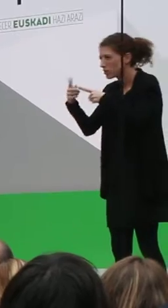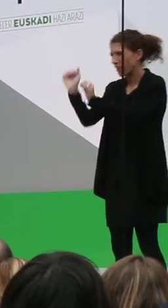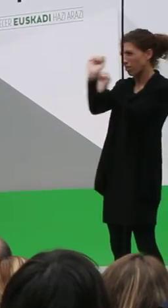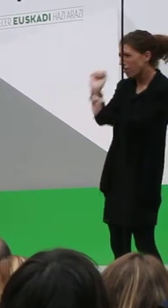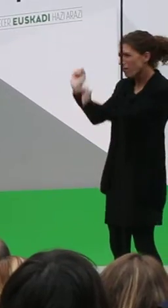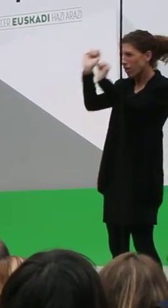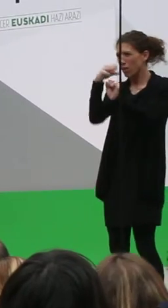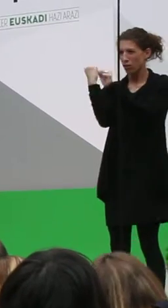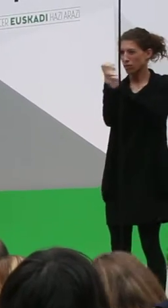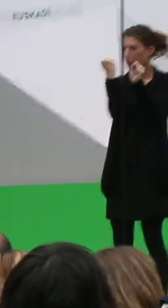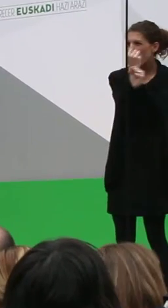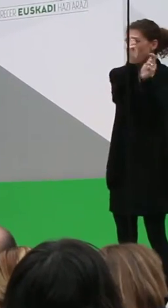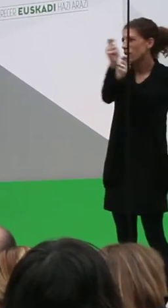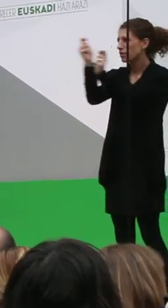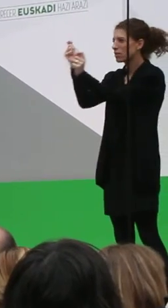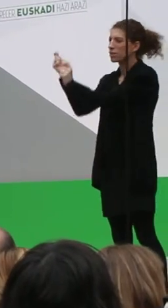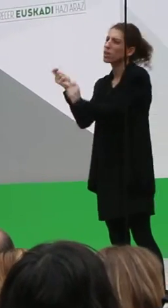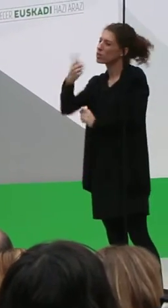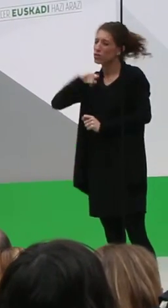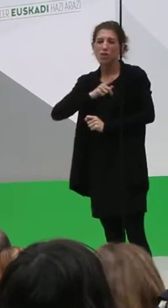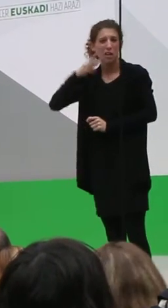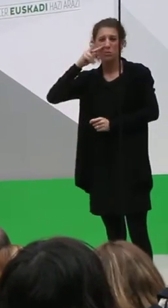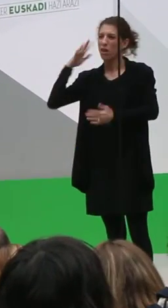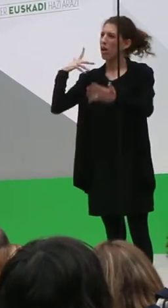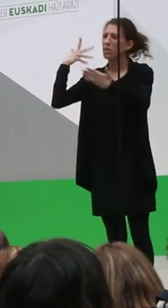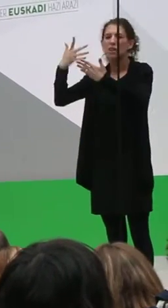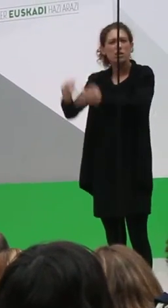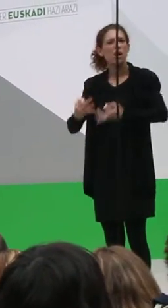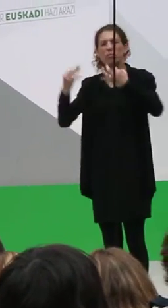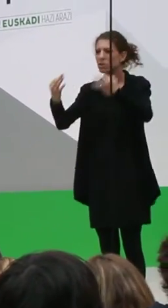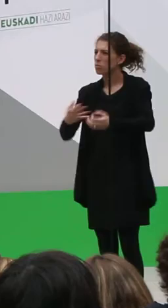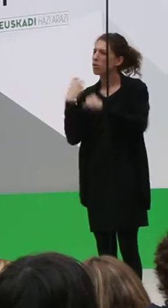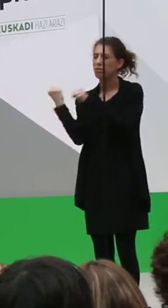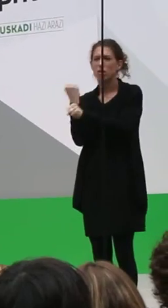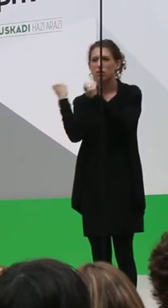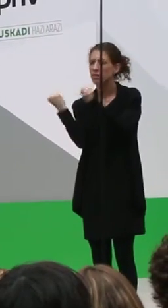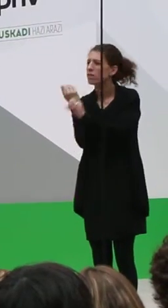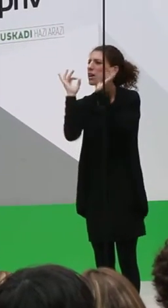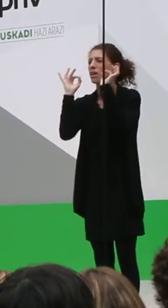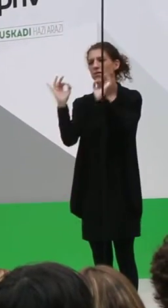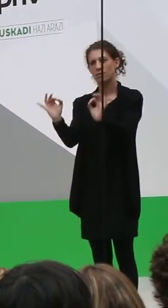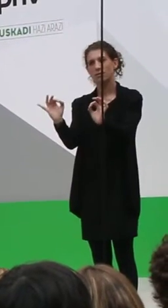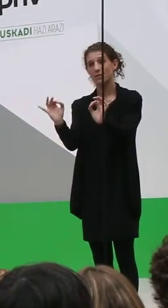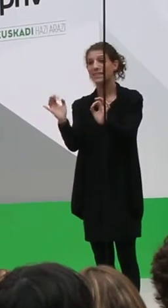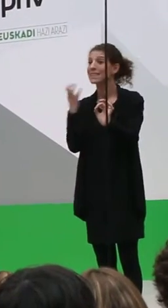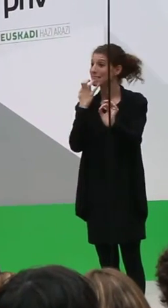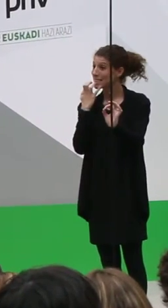Alderdi Jeltzalea, aspaldikoa da. Aspaldikoa. Eta ondo